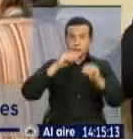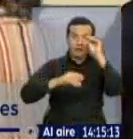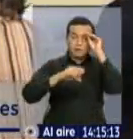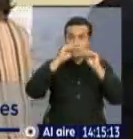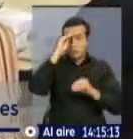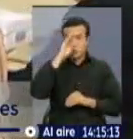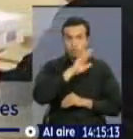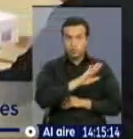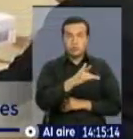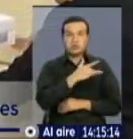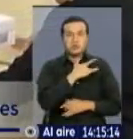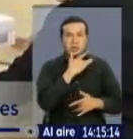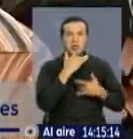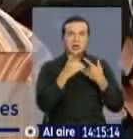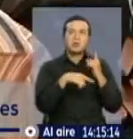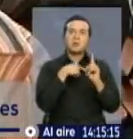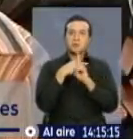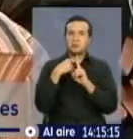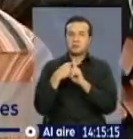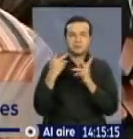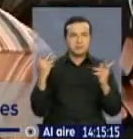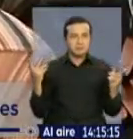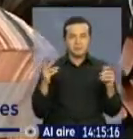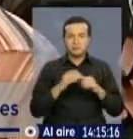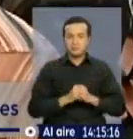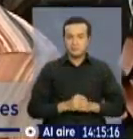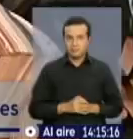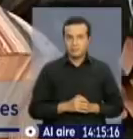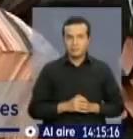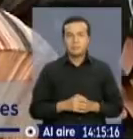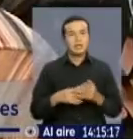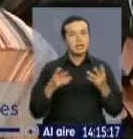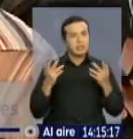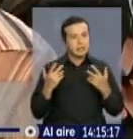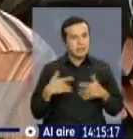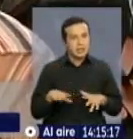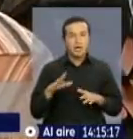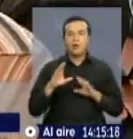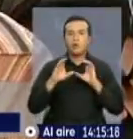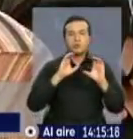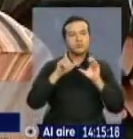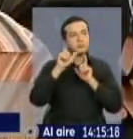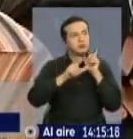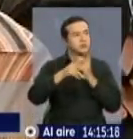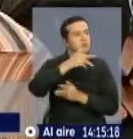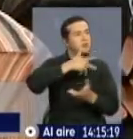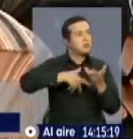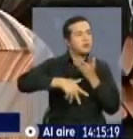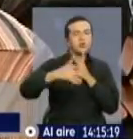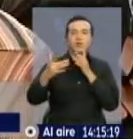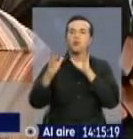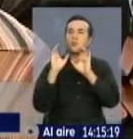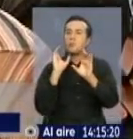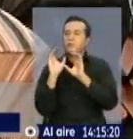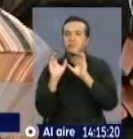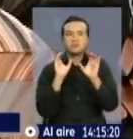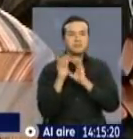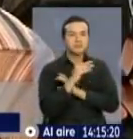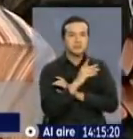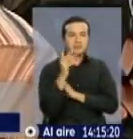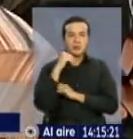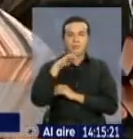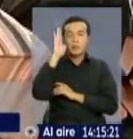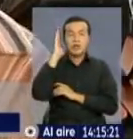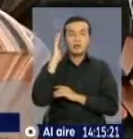algo que las mantiene expectantes. Como nosotros, poder hablar con los demás, conversar y además de